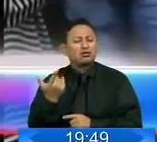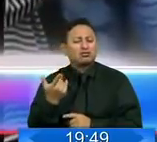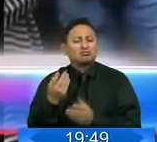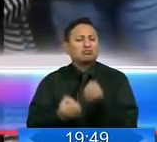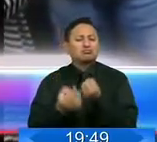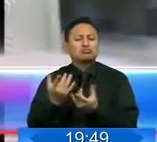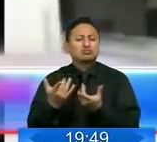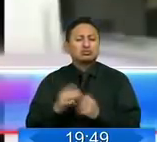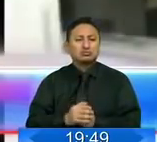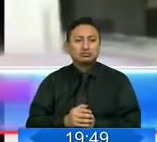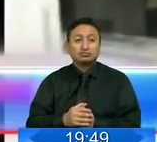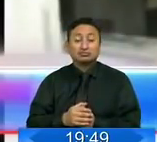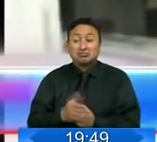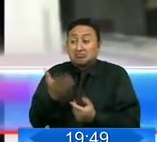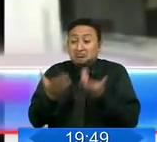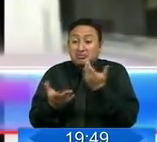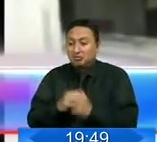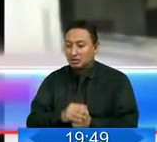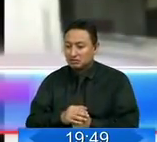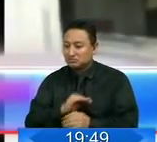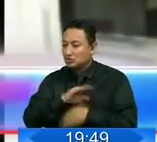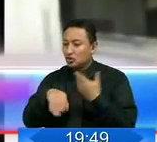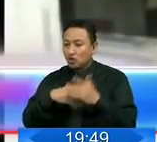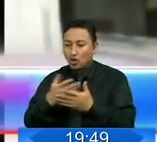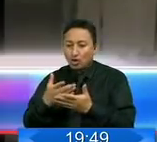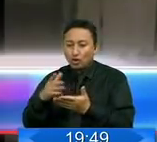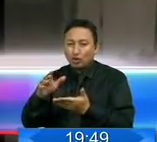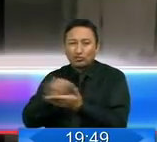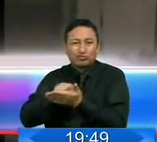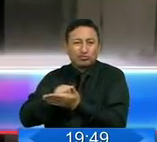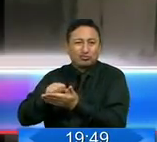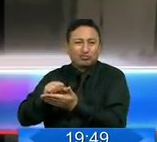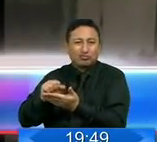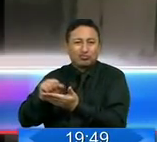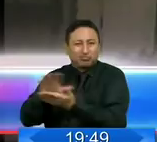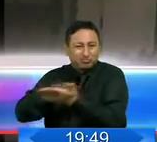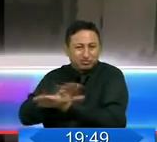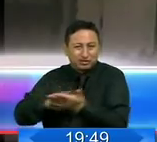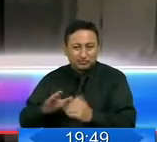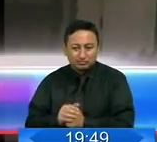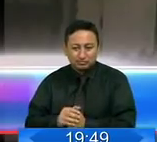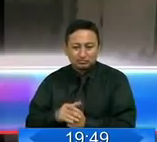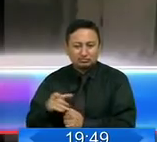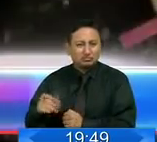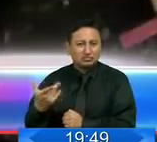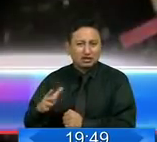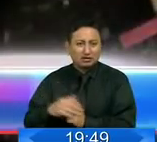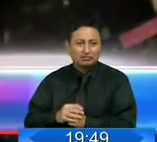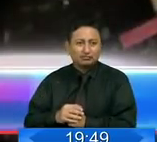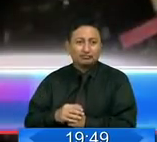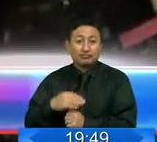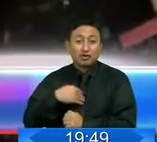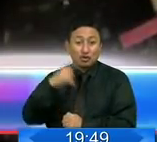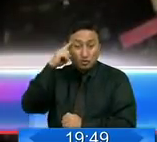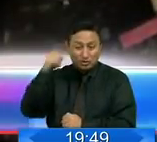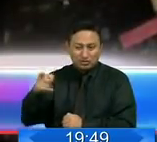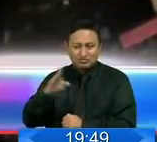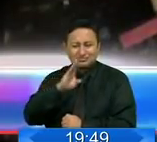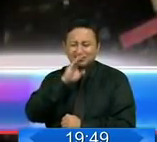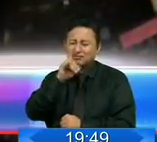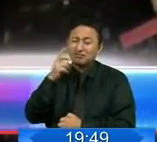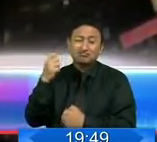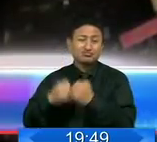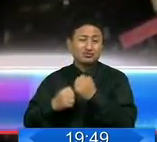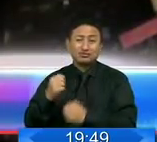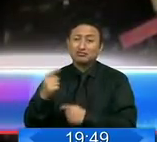Borrar evidencia, quemarse con todo, no sé. Y ellos vivían así ya desde que yo me acuerdo de la vida.